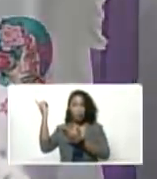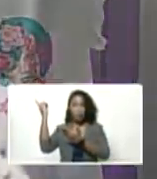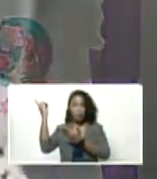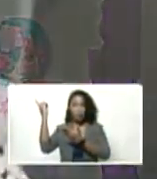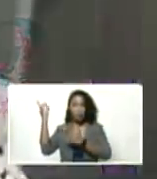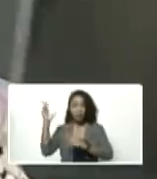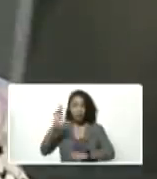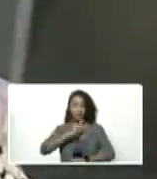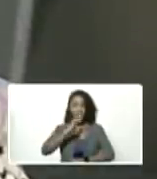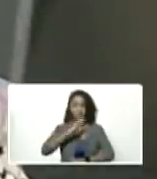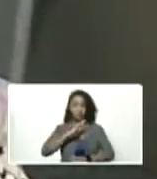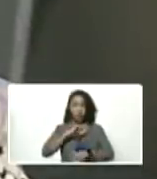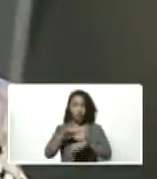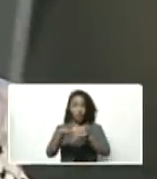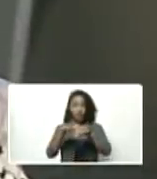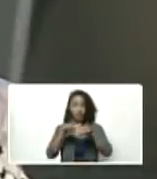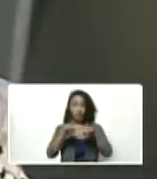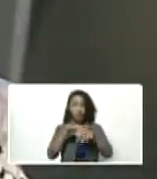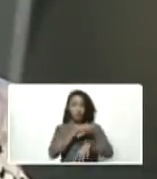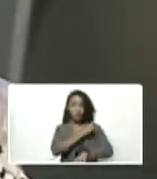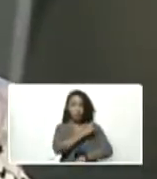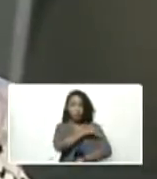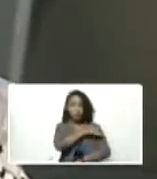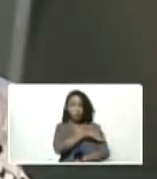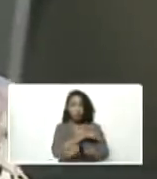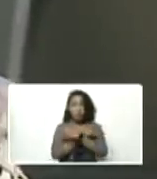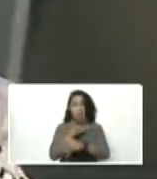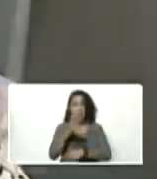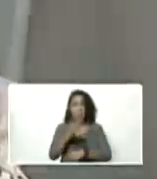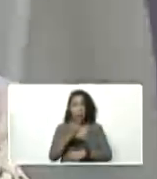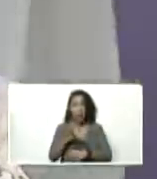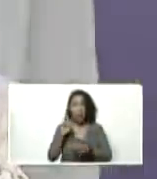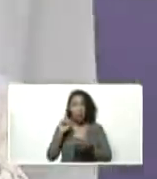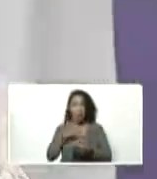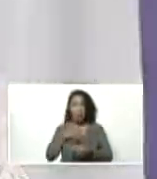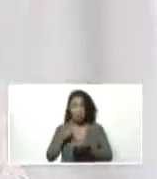coquetería los acabados en las mangas. ¿Qué te parece, Silvia? ¿Te gusta?